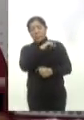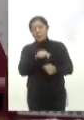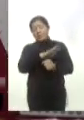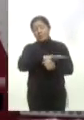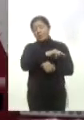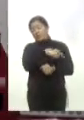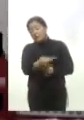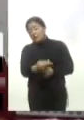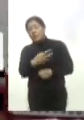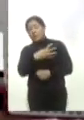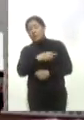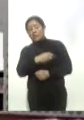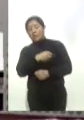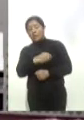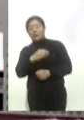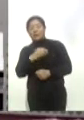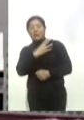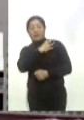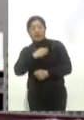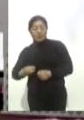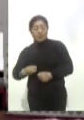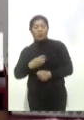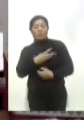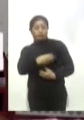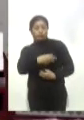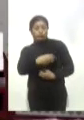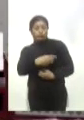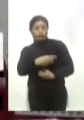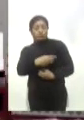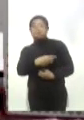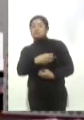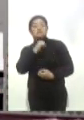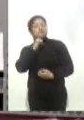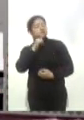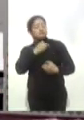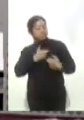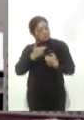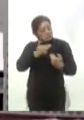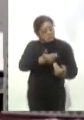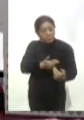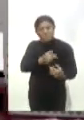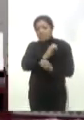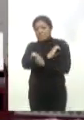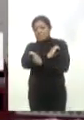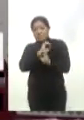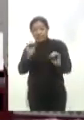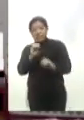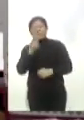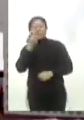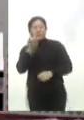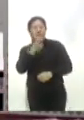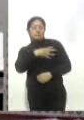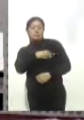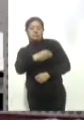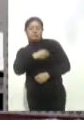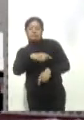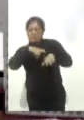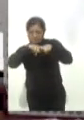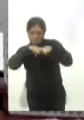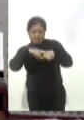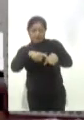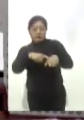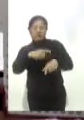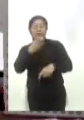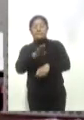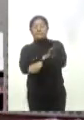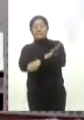contraindique la lactancia materna, aún estando la paciente positiva. Entonces, la lactancia materna se tiene que estar dando, puesto que los beneficios